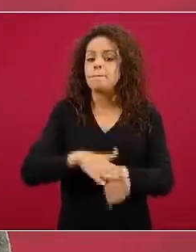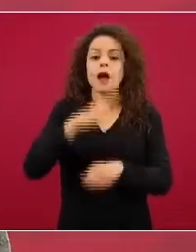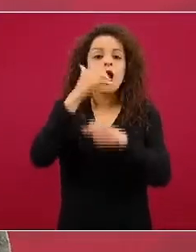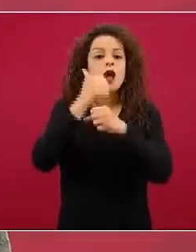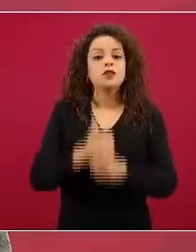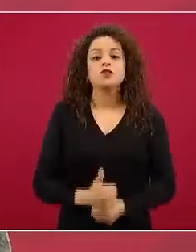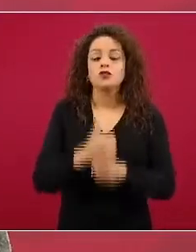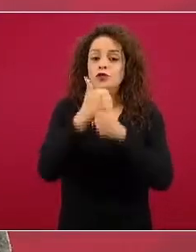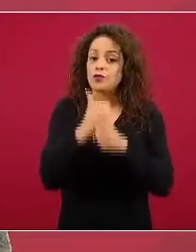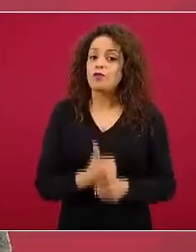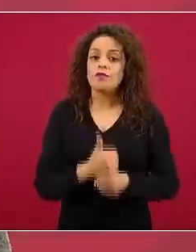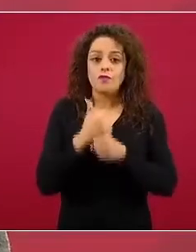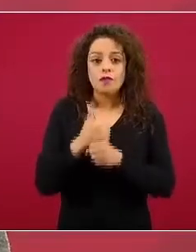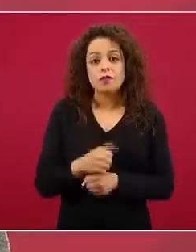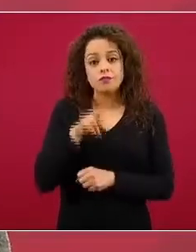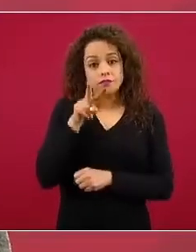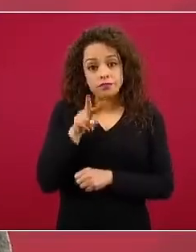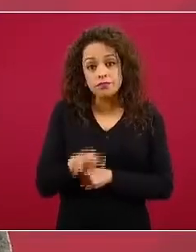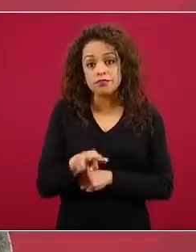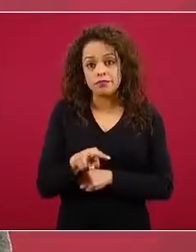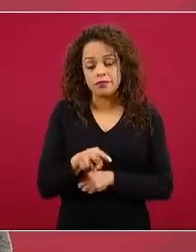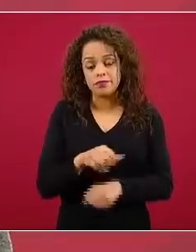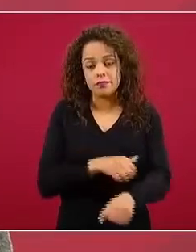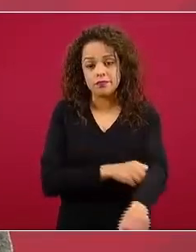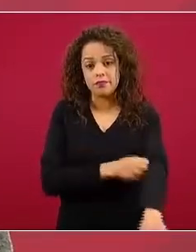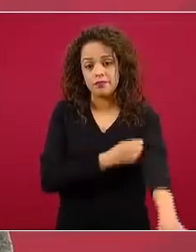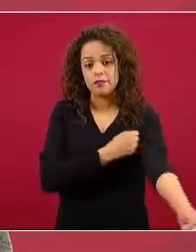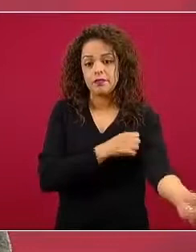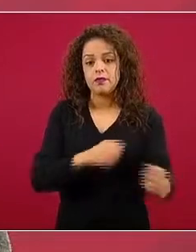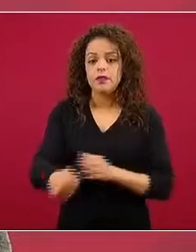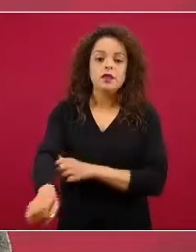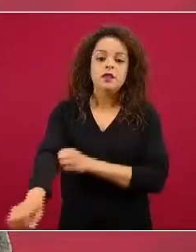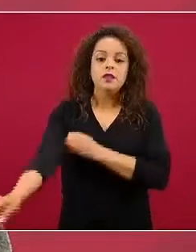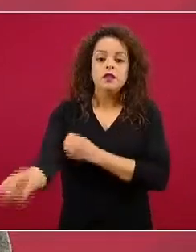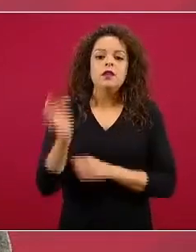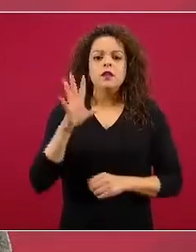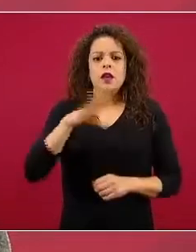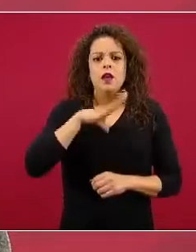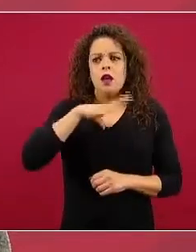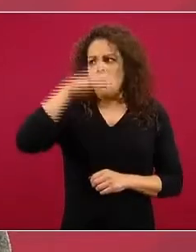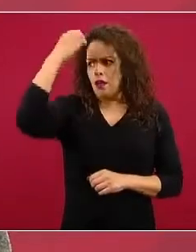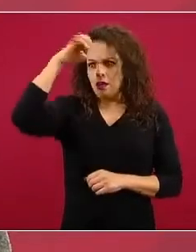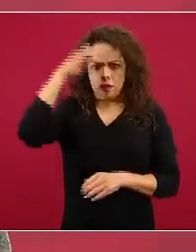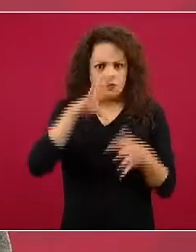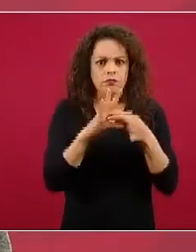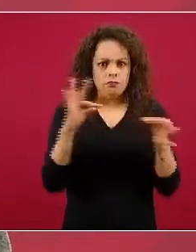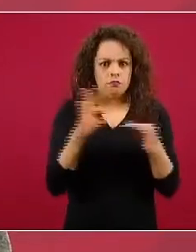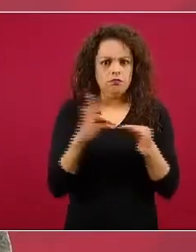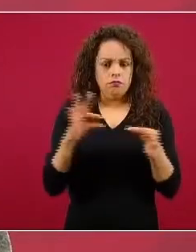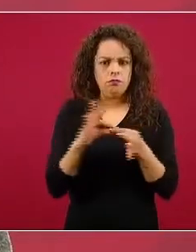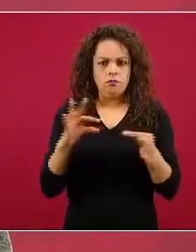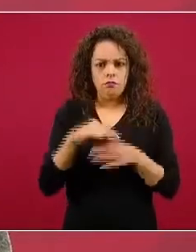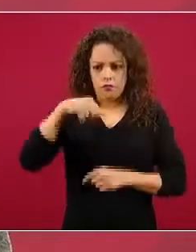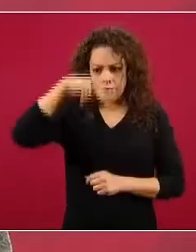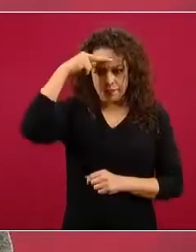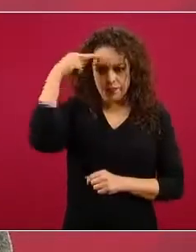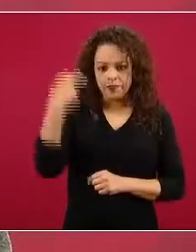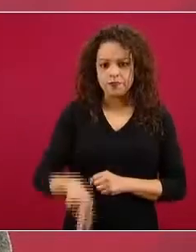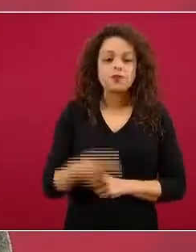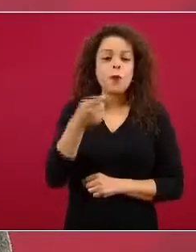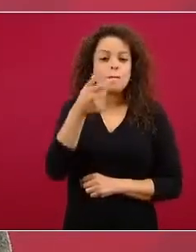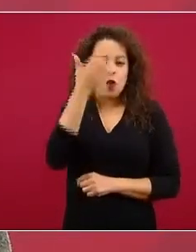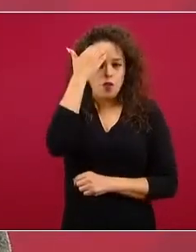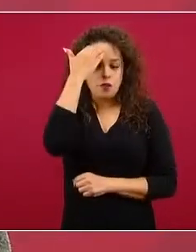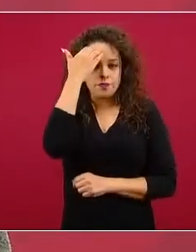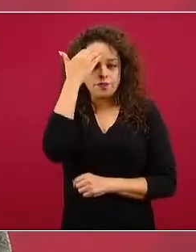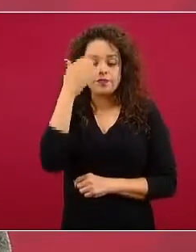Hay experiencias descritas, poco conocidas por cierto, en México, de otros países en la